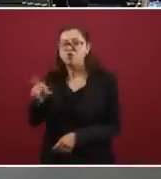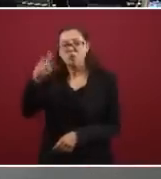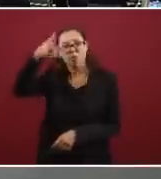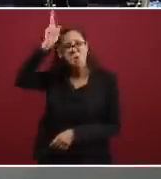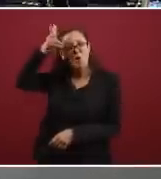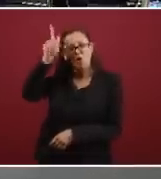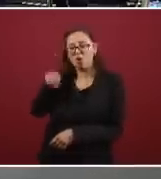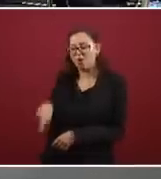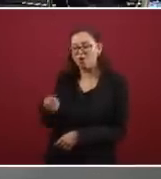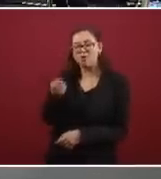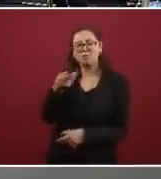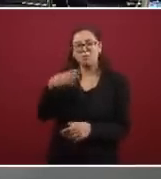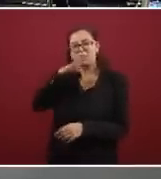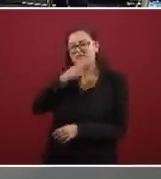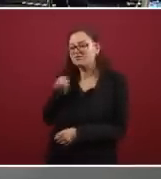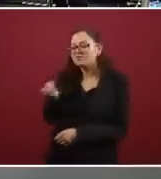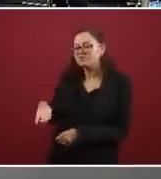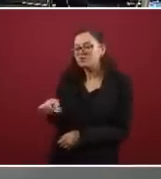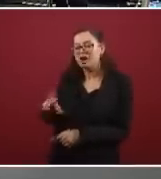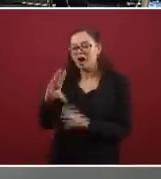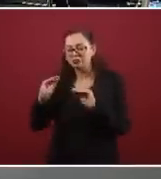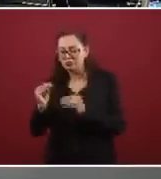Cada vez que había opositores,